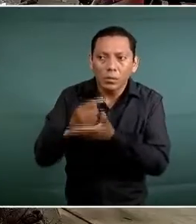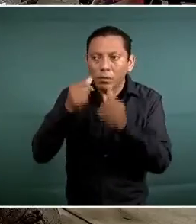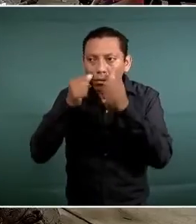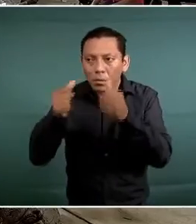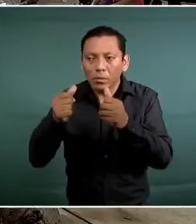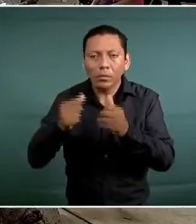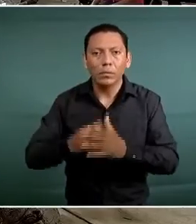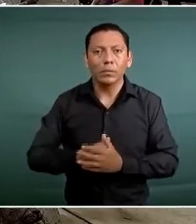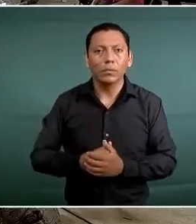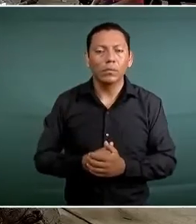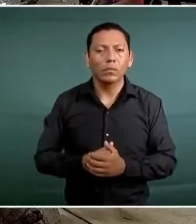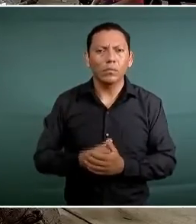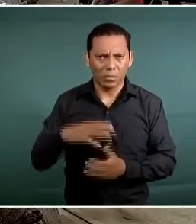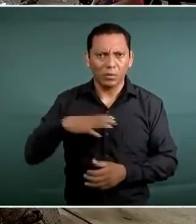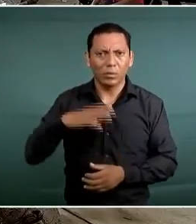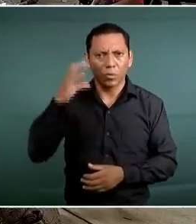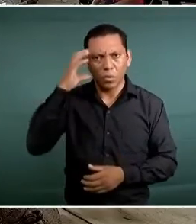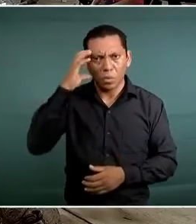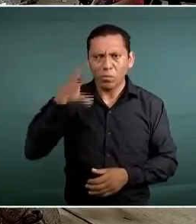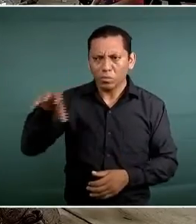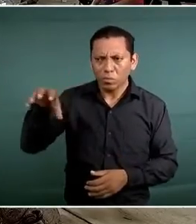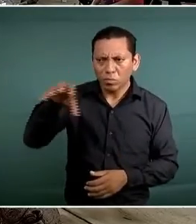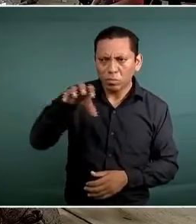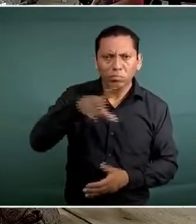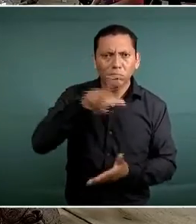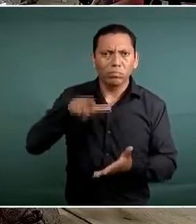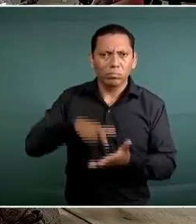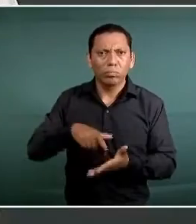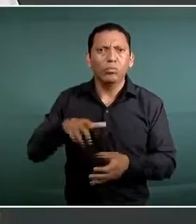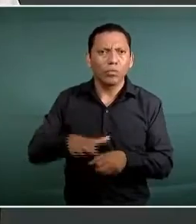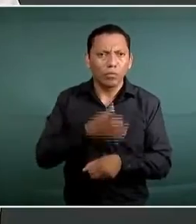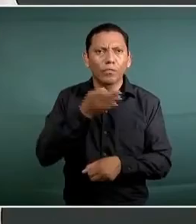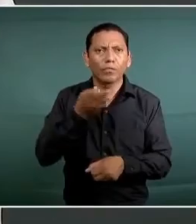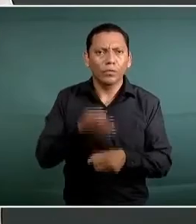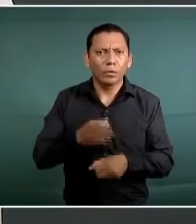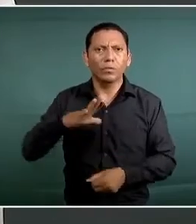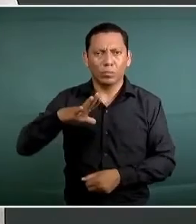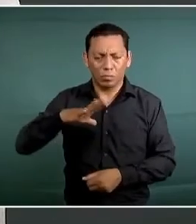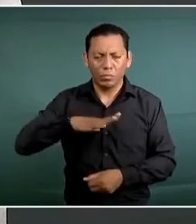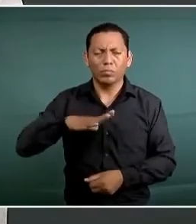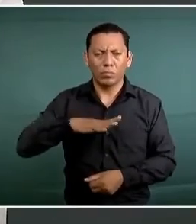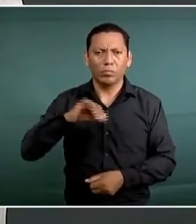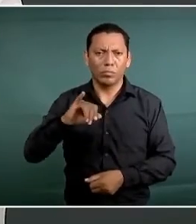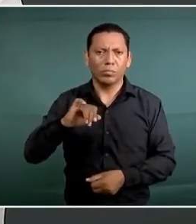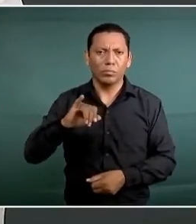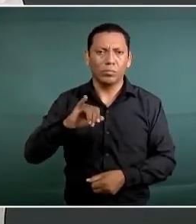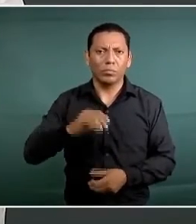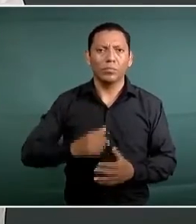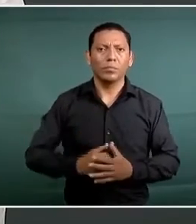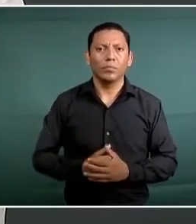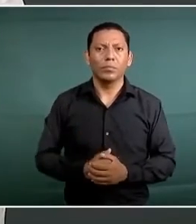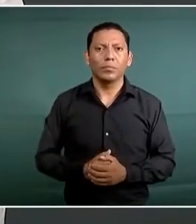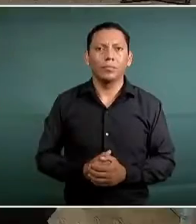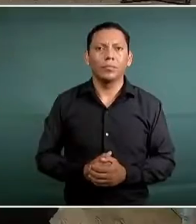tenemos espacios suficientes y